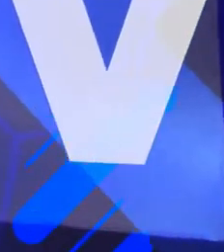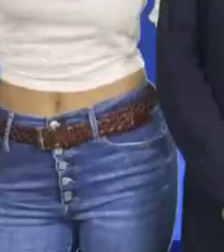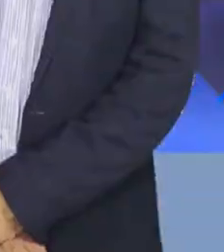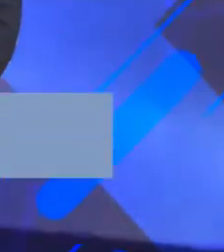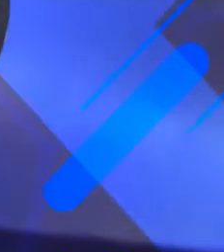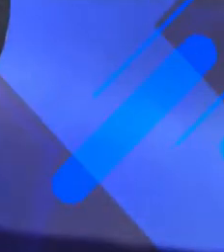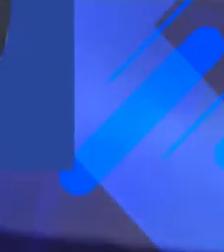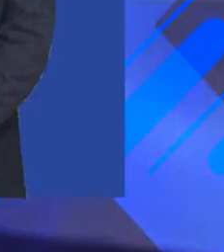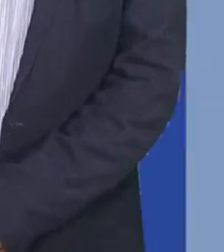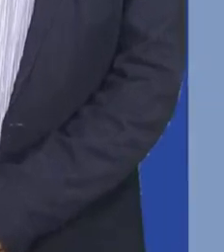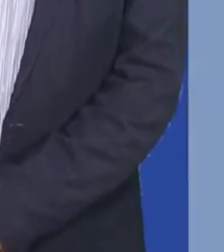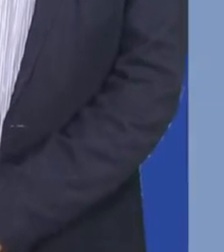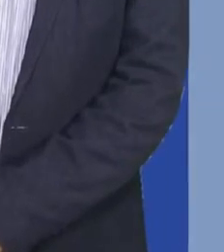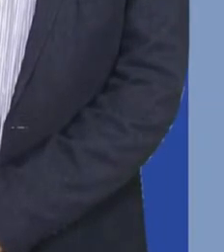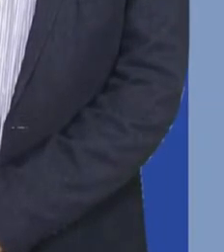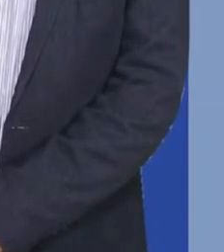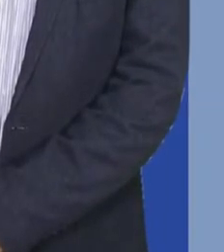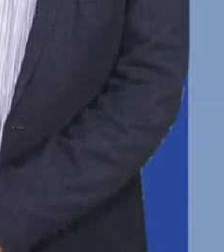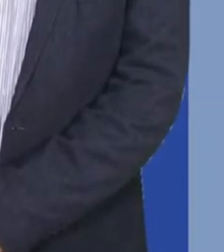Perú.